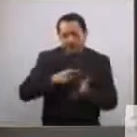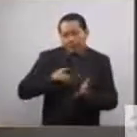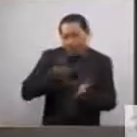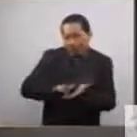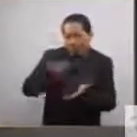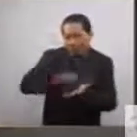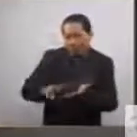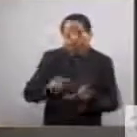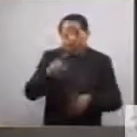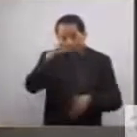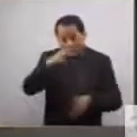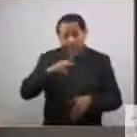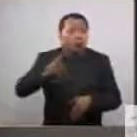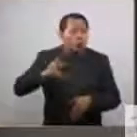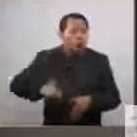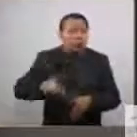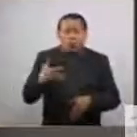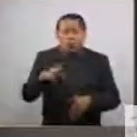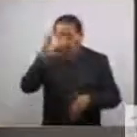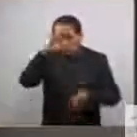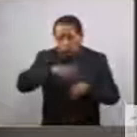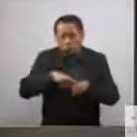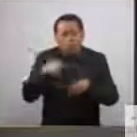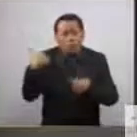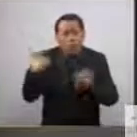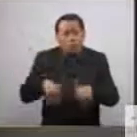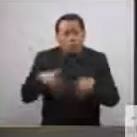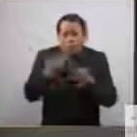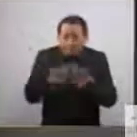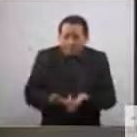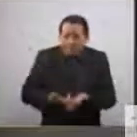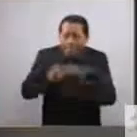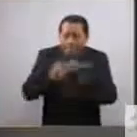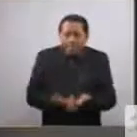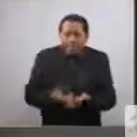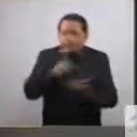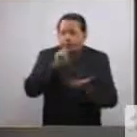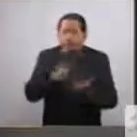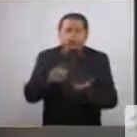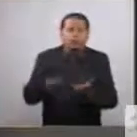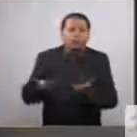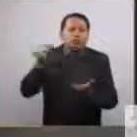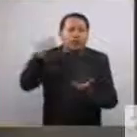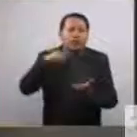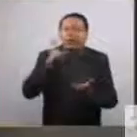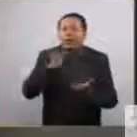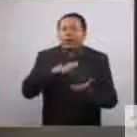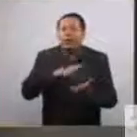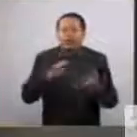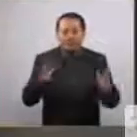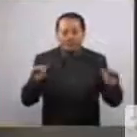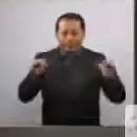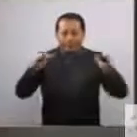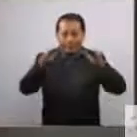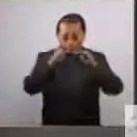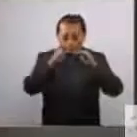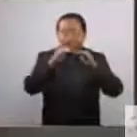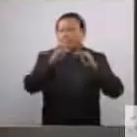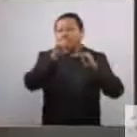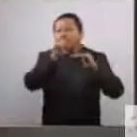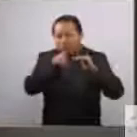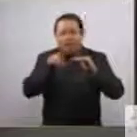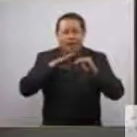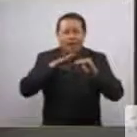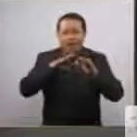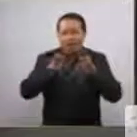México la gran riqueza cultural que nos heredaron nuestros ancestros, desde nuestros sitios arqueológicos hasta sus penachos y